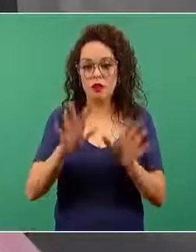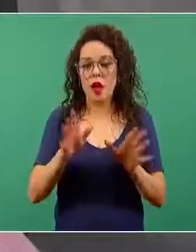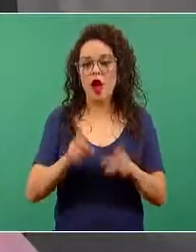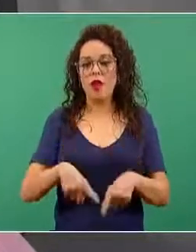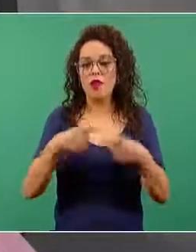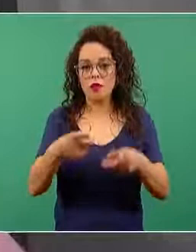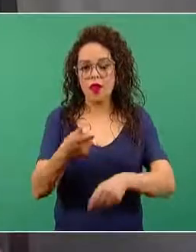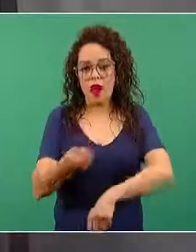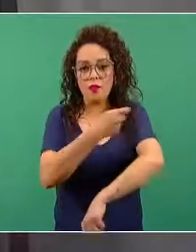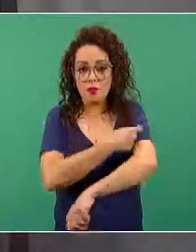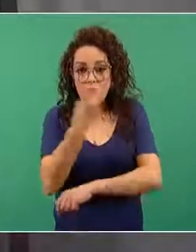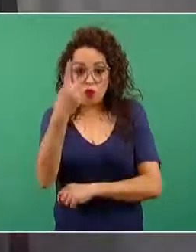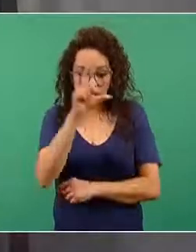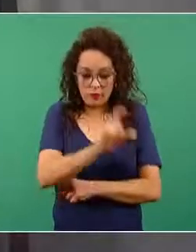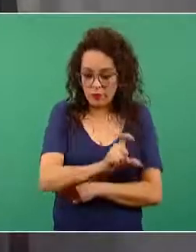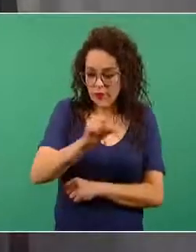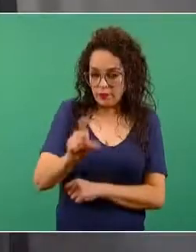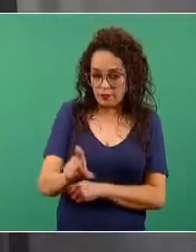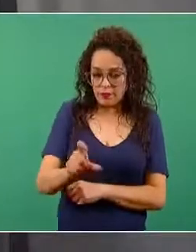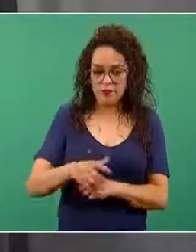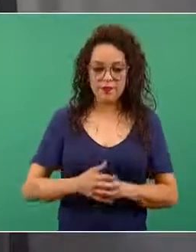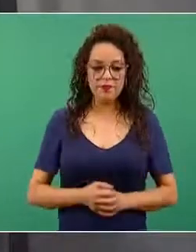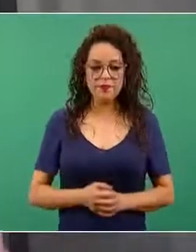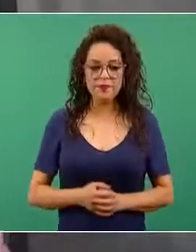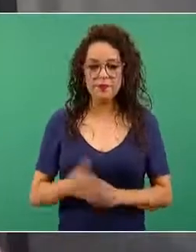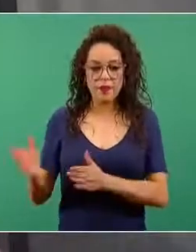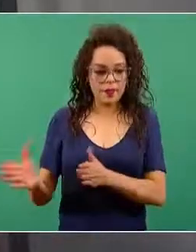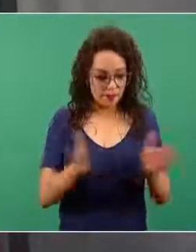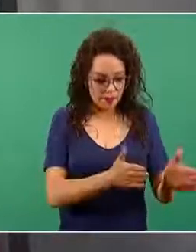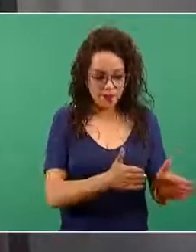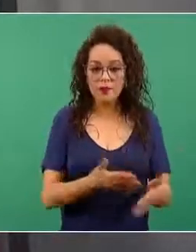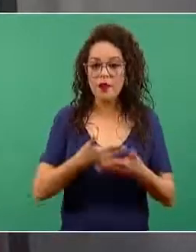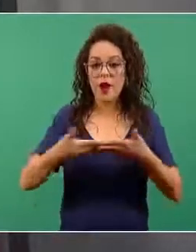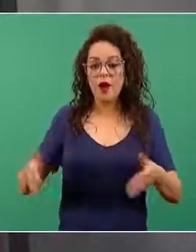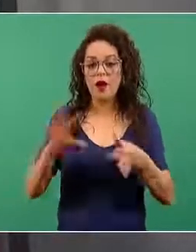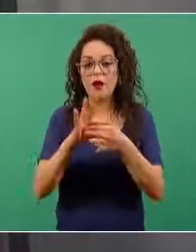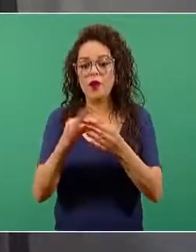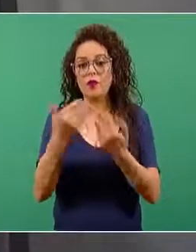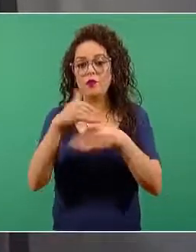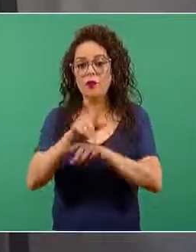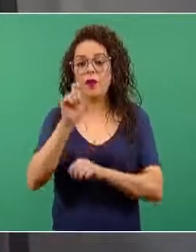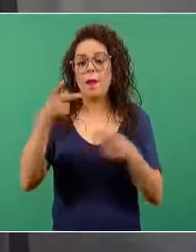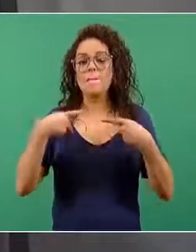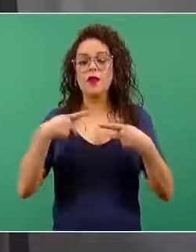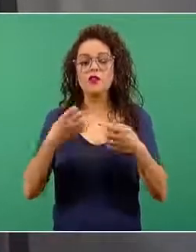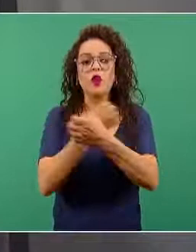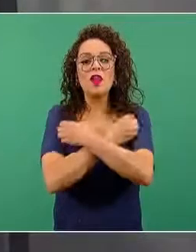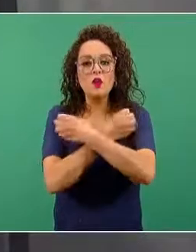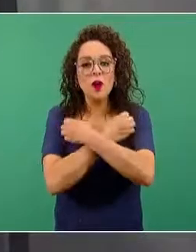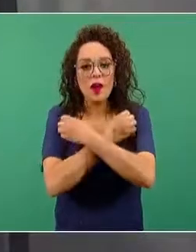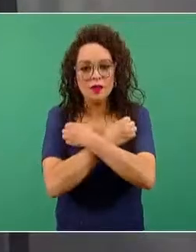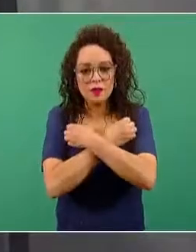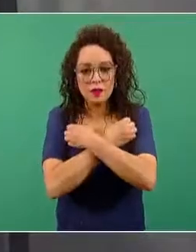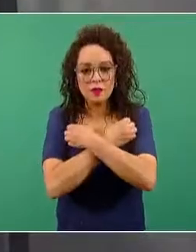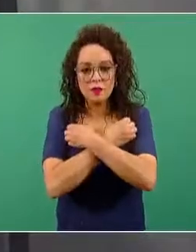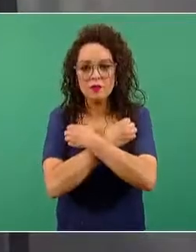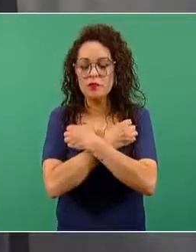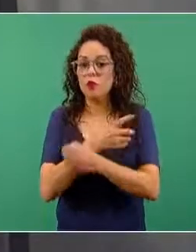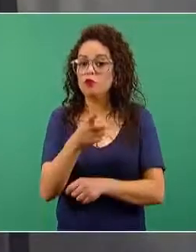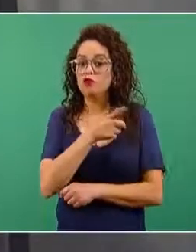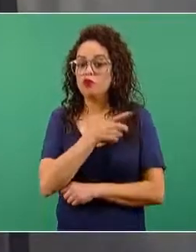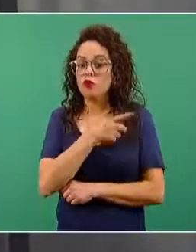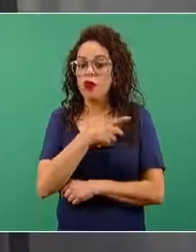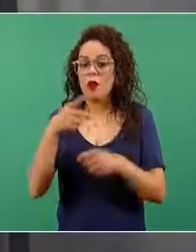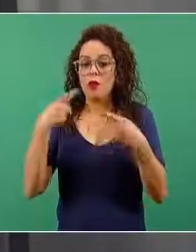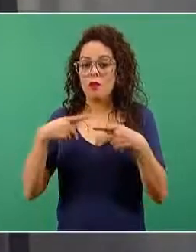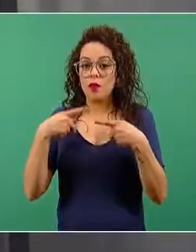con las 2 dosis. Tenemos también al personal educativo. Hemos destacado que por el momento solo se ha vacunado al personal educativo en el estado